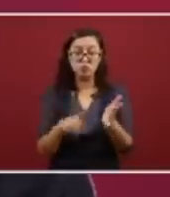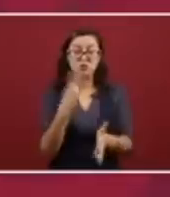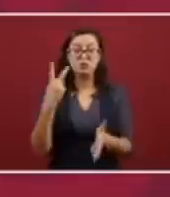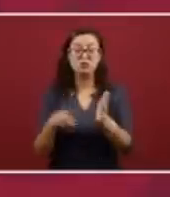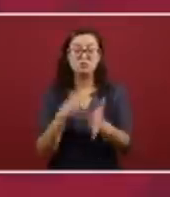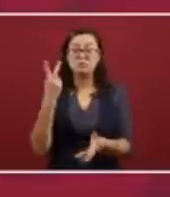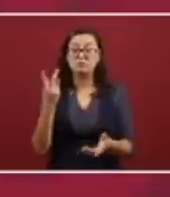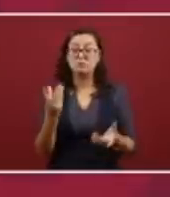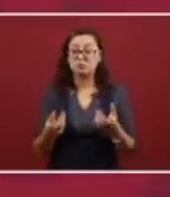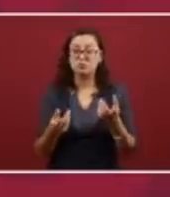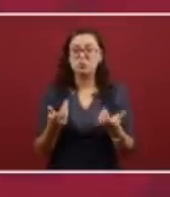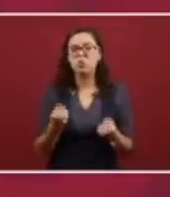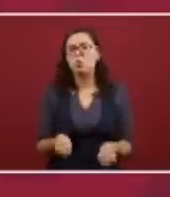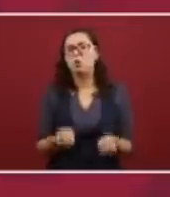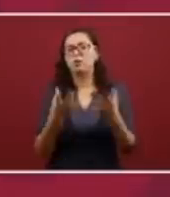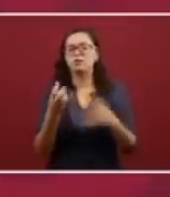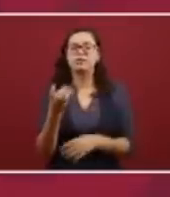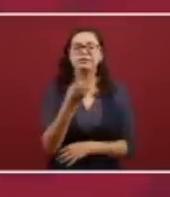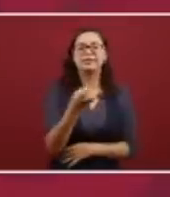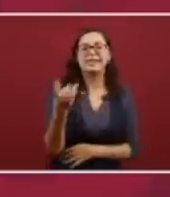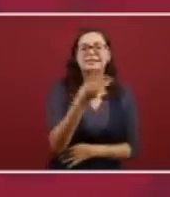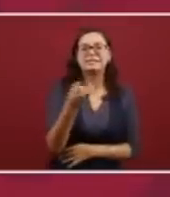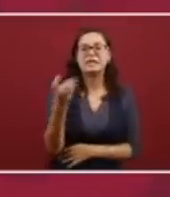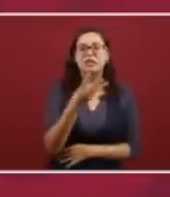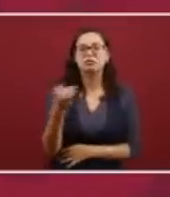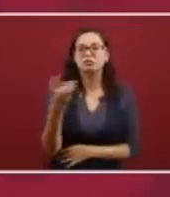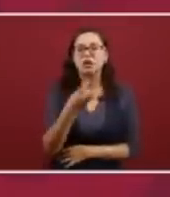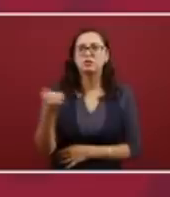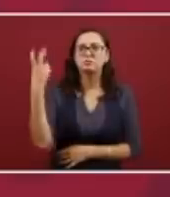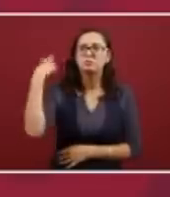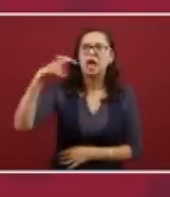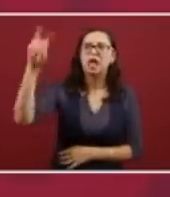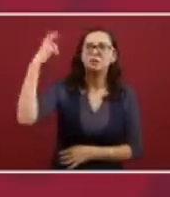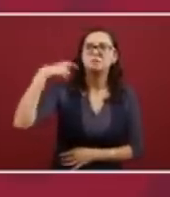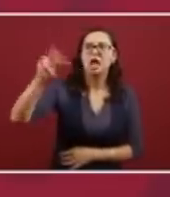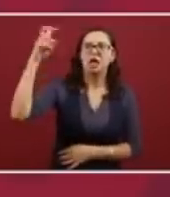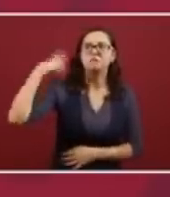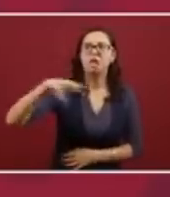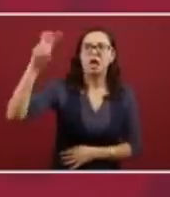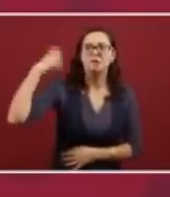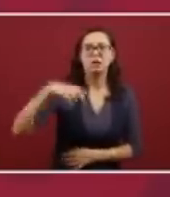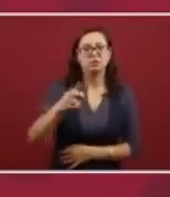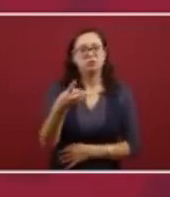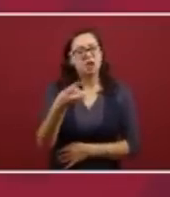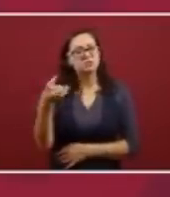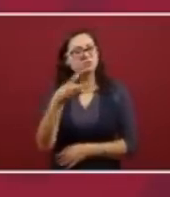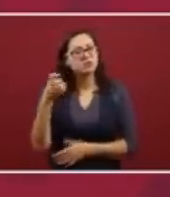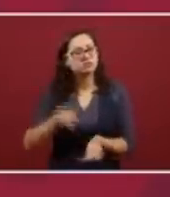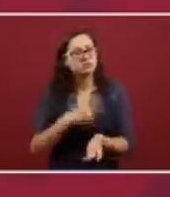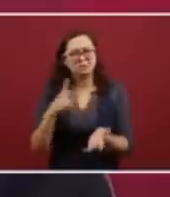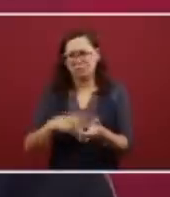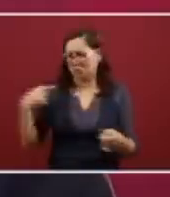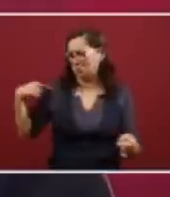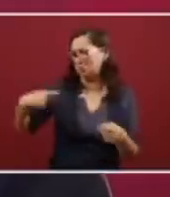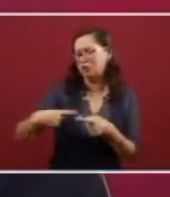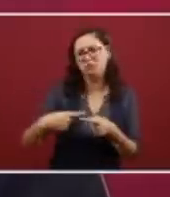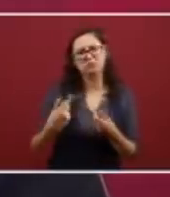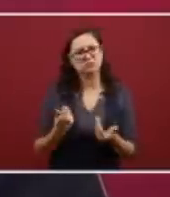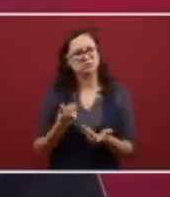300 no p sí y